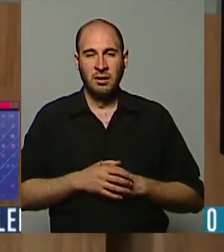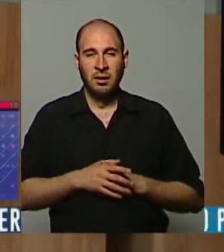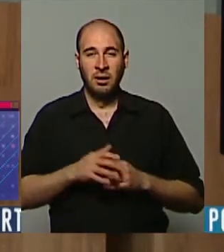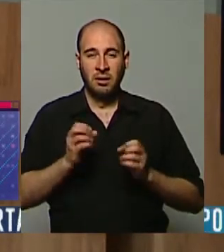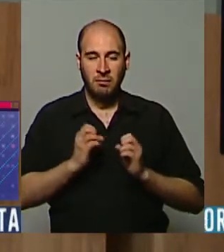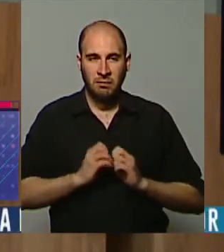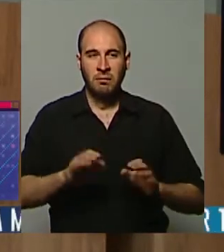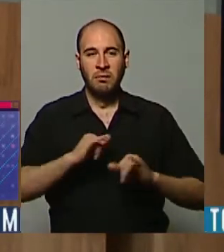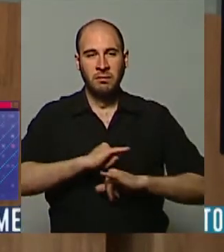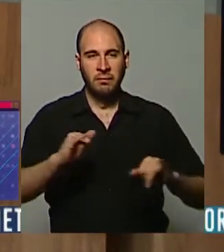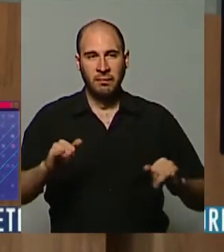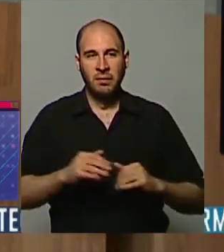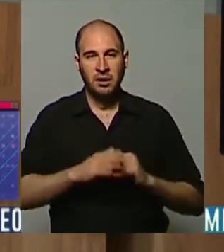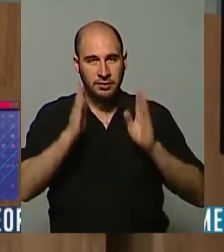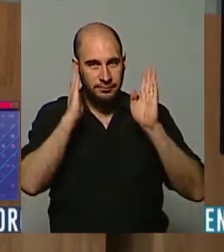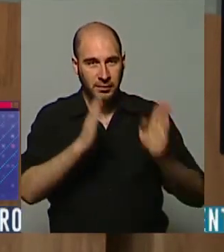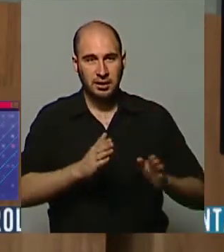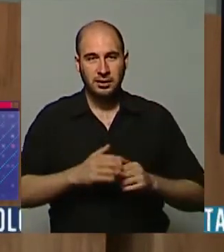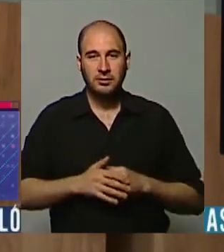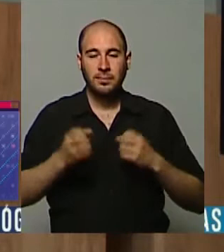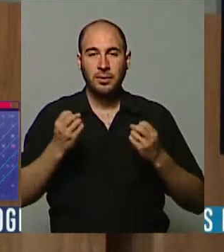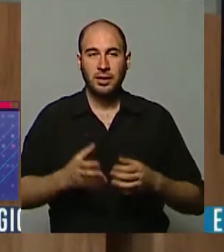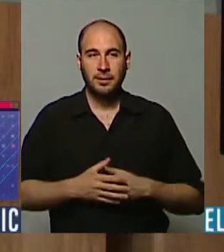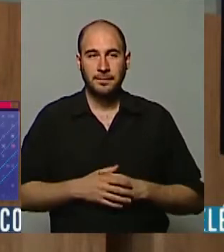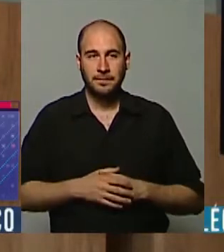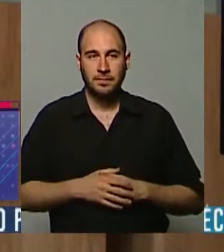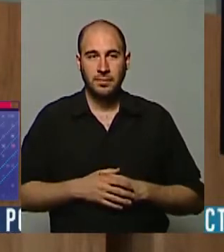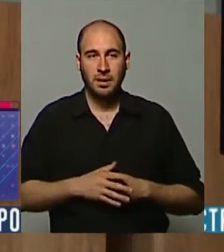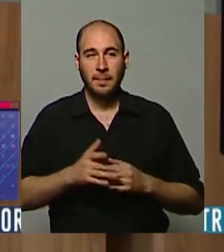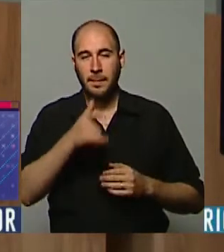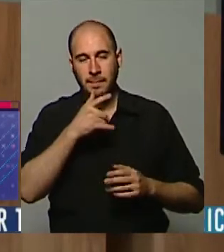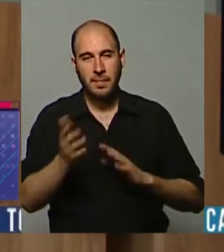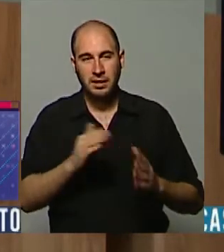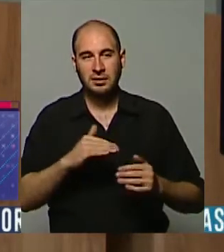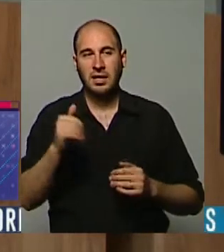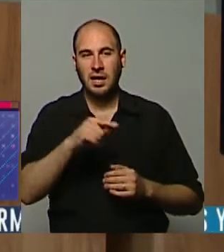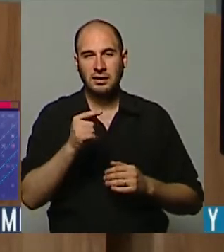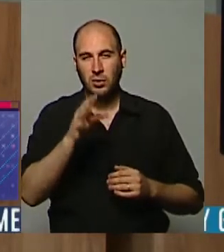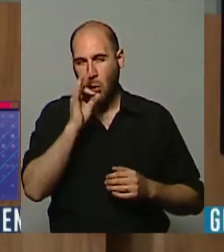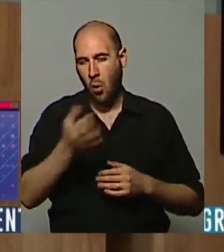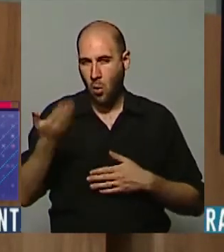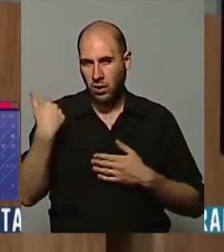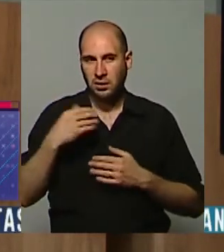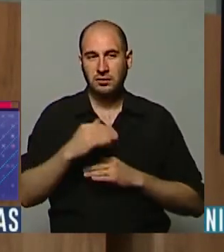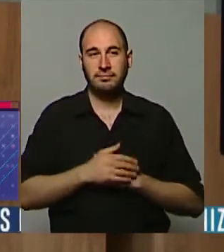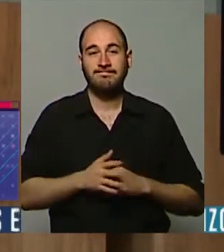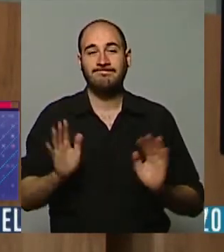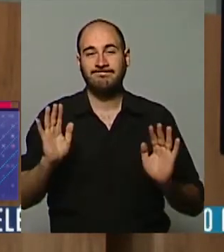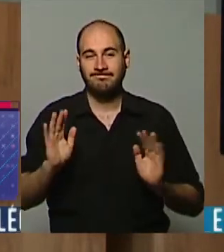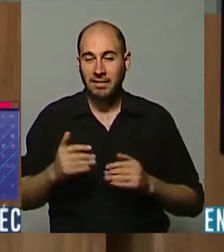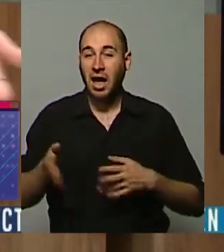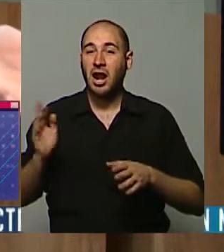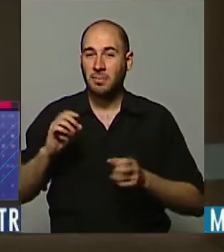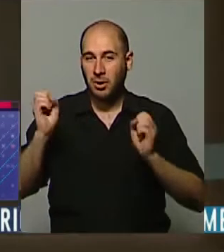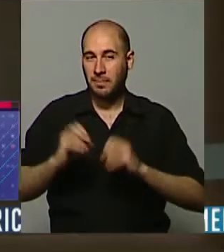apenas haya información hay que estar sumamente atentos, porque así como supuestamente Mötley Crüe no volvería a reunirse, bueno, quizás puede pasar